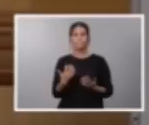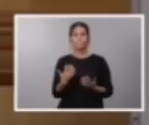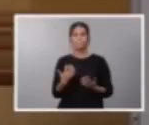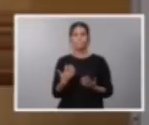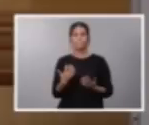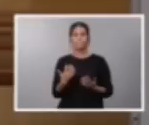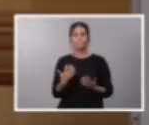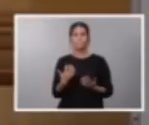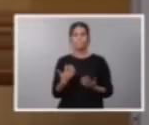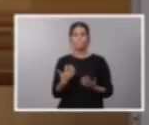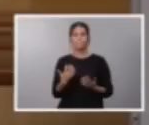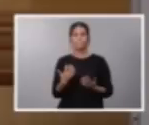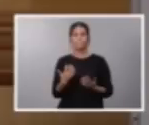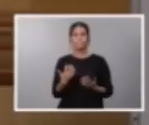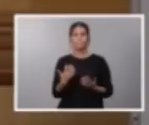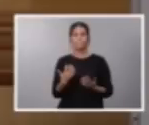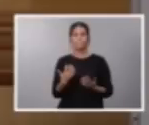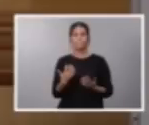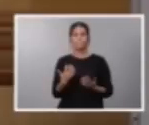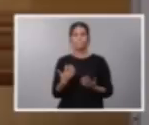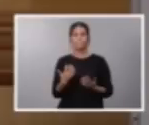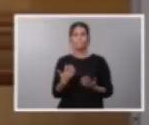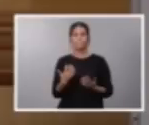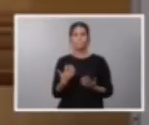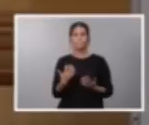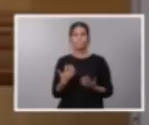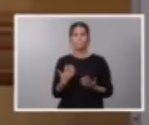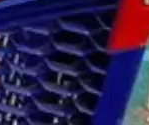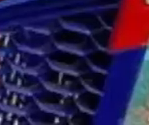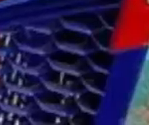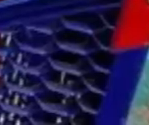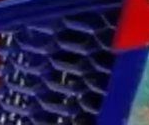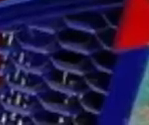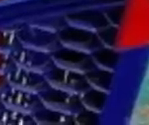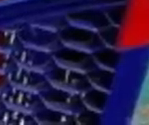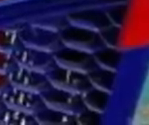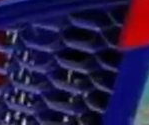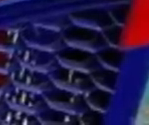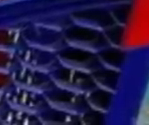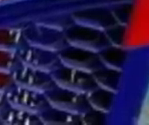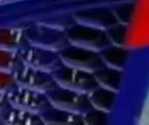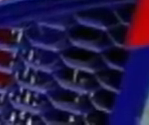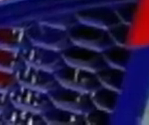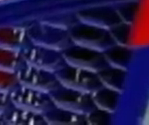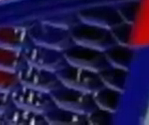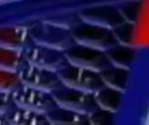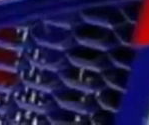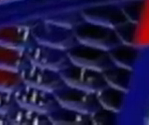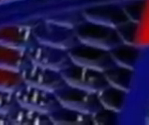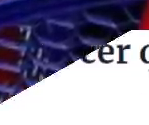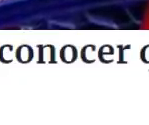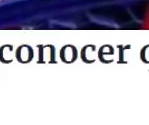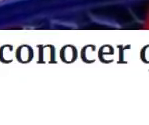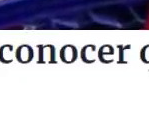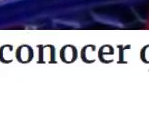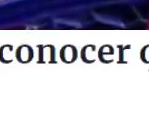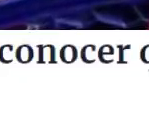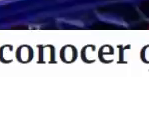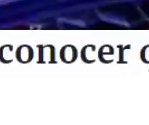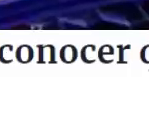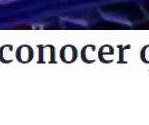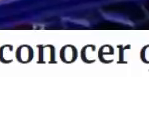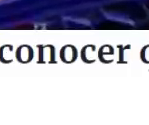de muchos españoles con la realidad es total gracias en buena parte a los medios de comunicación a través de los que se informan como la cadena sé que ahora en su particular cruzada